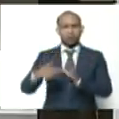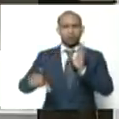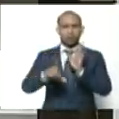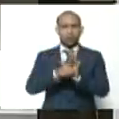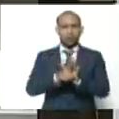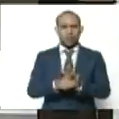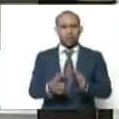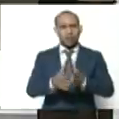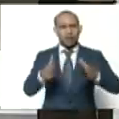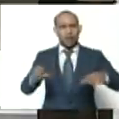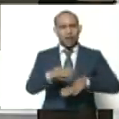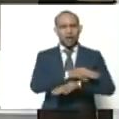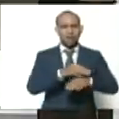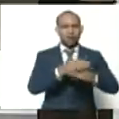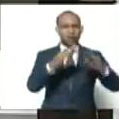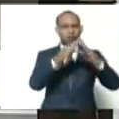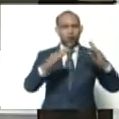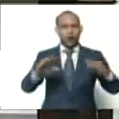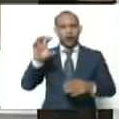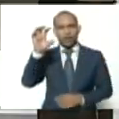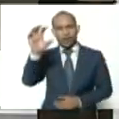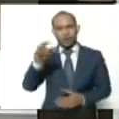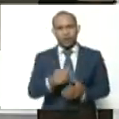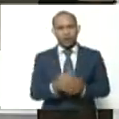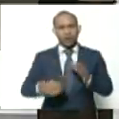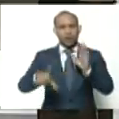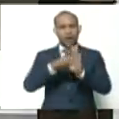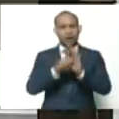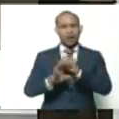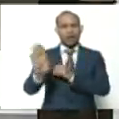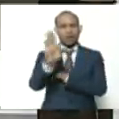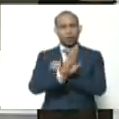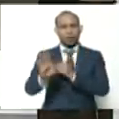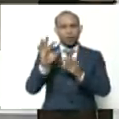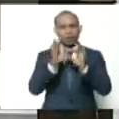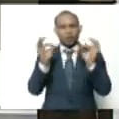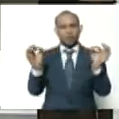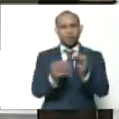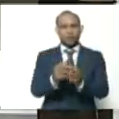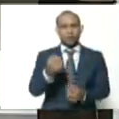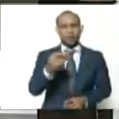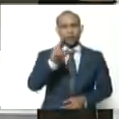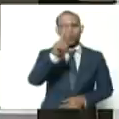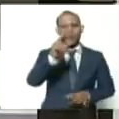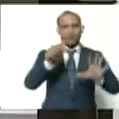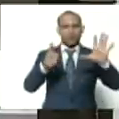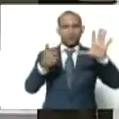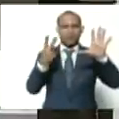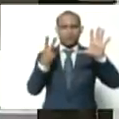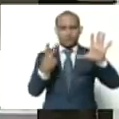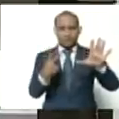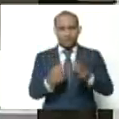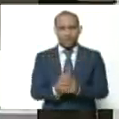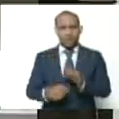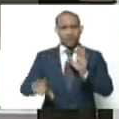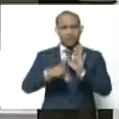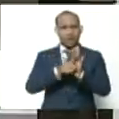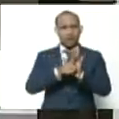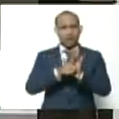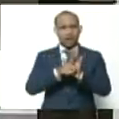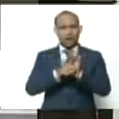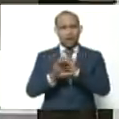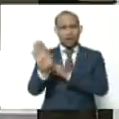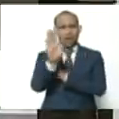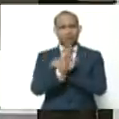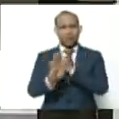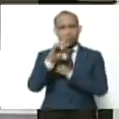la gran misión Hogares de la Patria, la Ley de Protección de la Familia. Número 27, la Ley de Protección de las Adultas